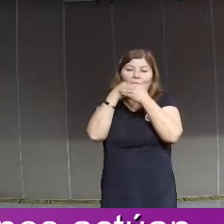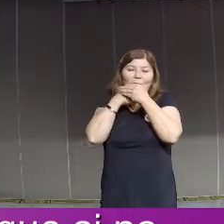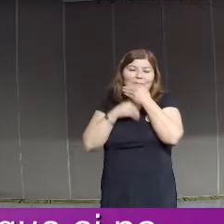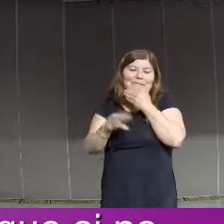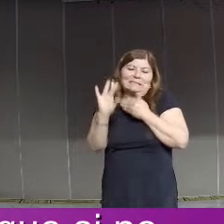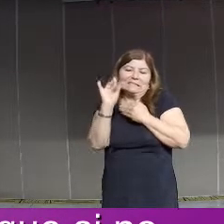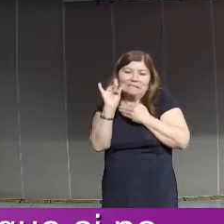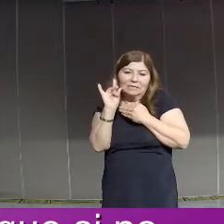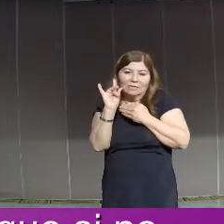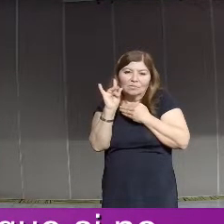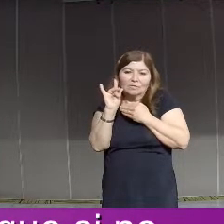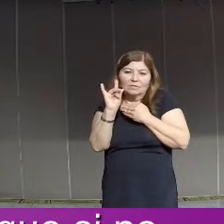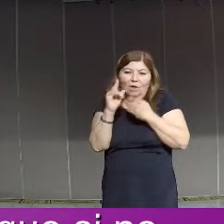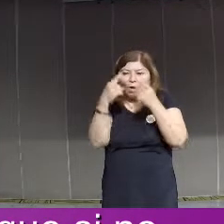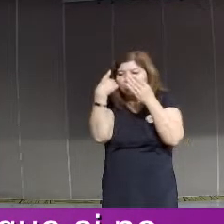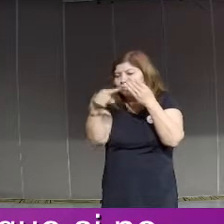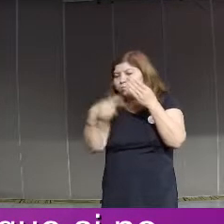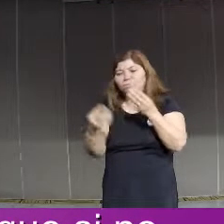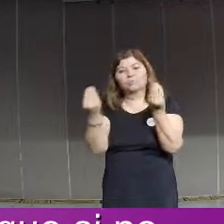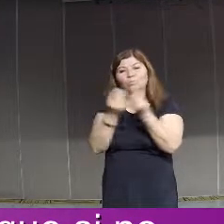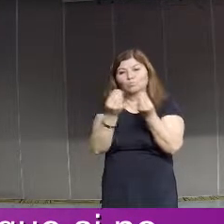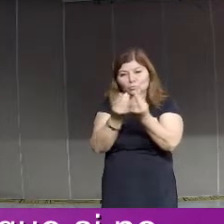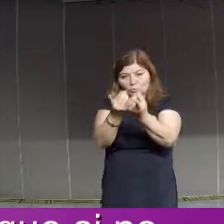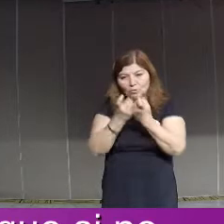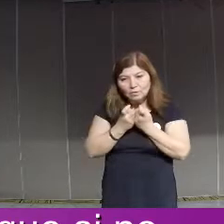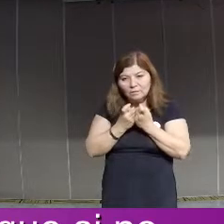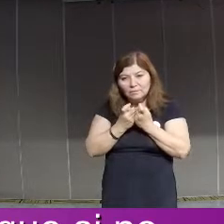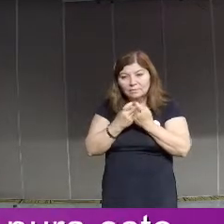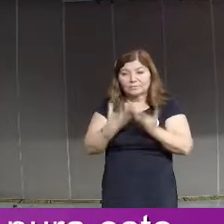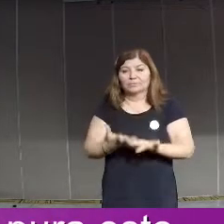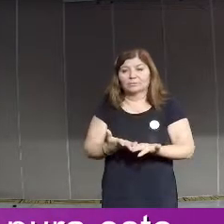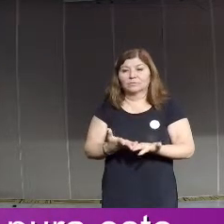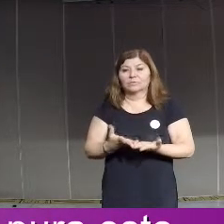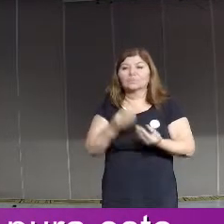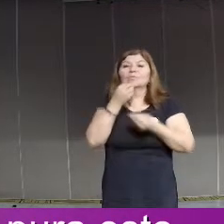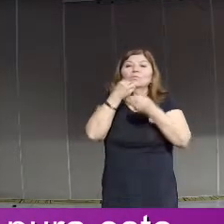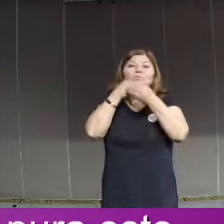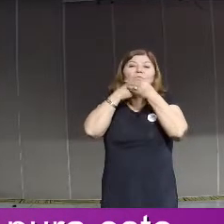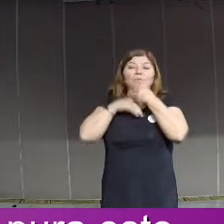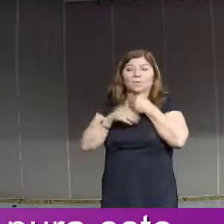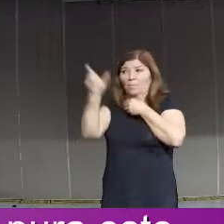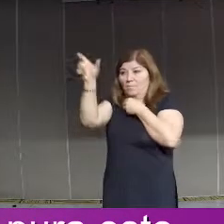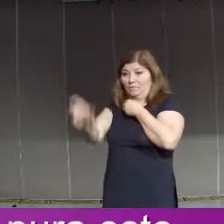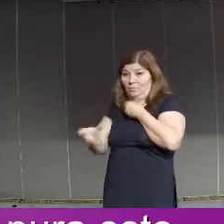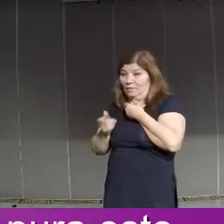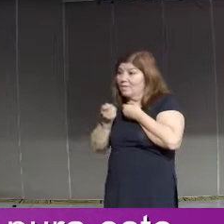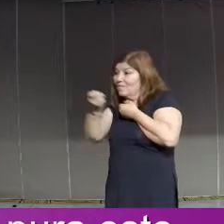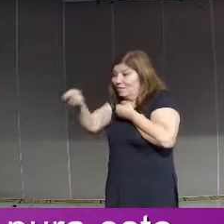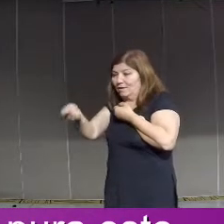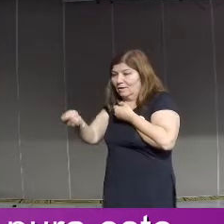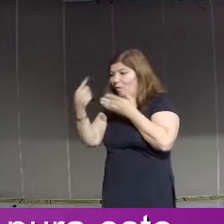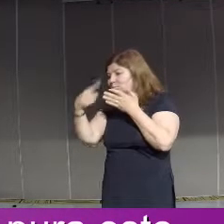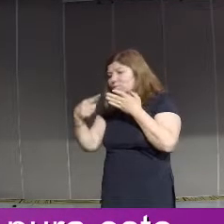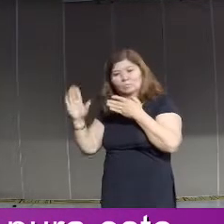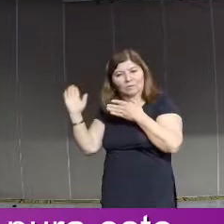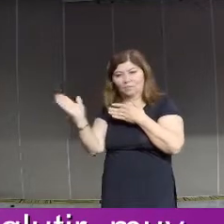muy coordinado, para que tengan en cuenta todo lo que pasa cuando le van a dar de comer a alguien. Bueno, ahí